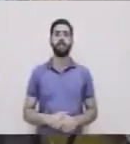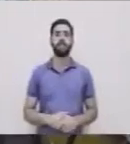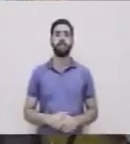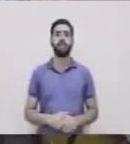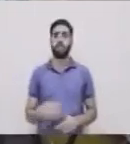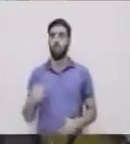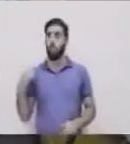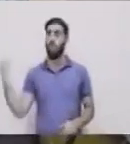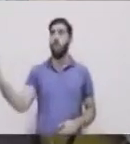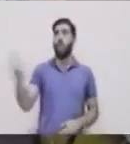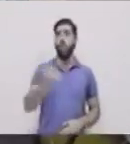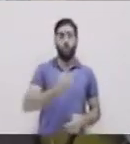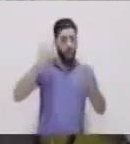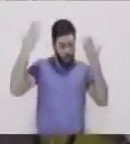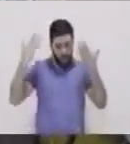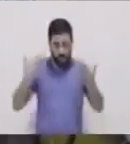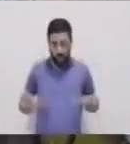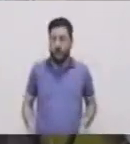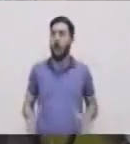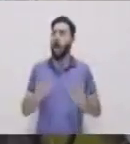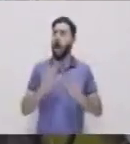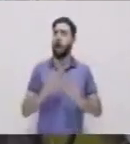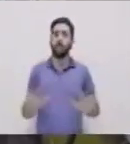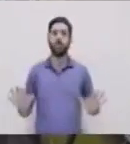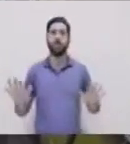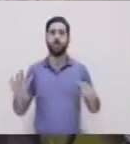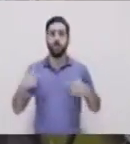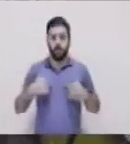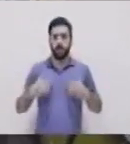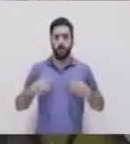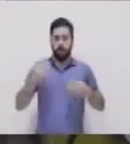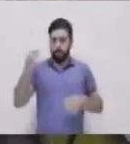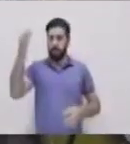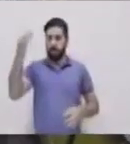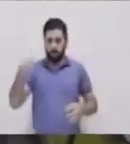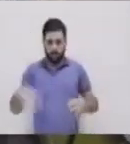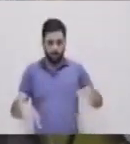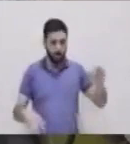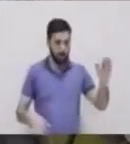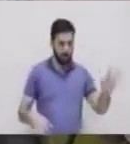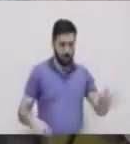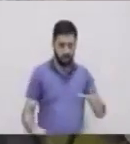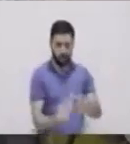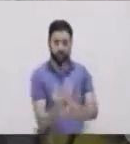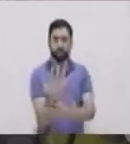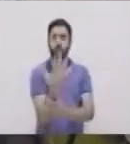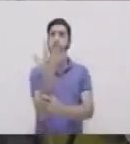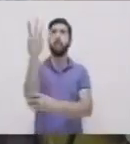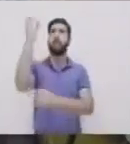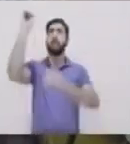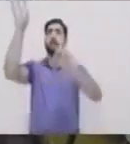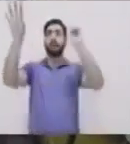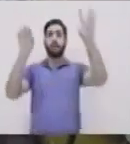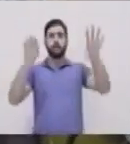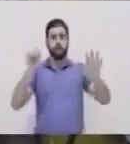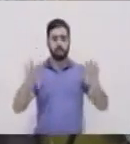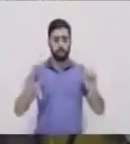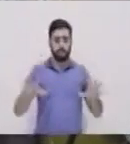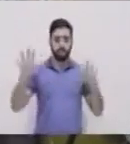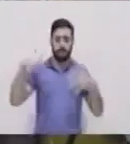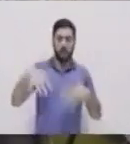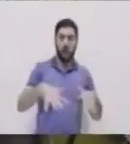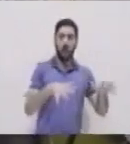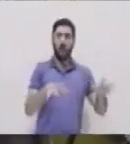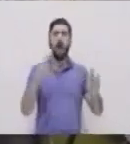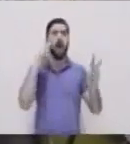Fuimos hechos así, hechos para botar semillas en el surco y estrellas